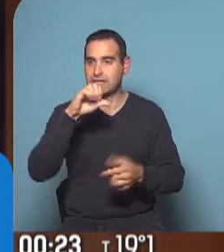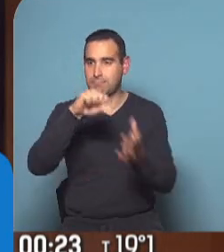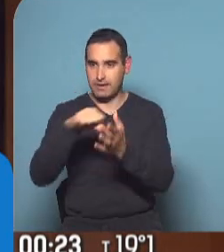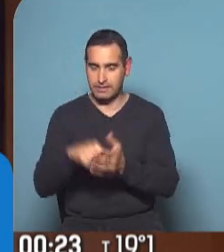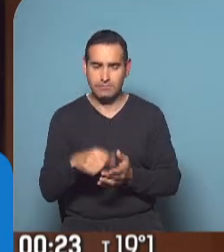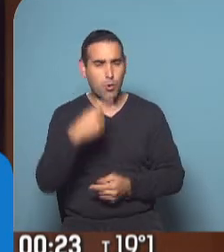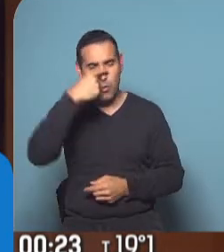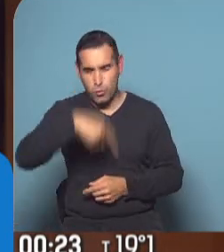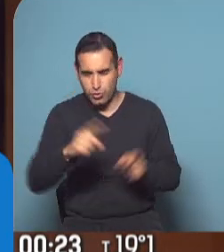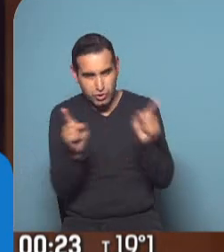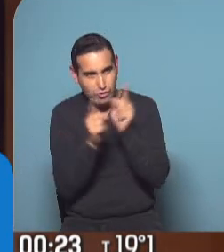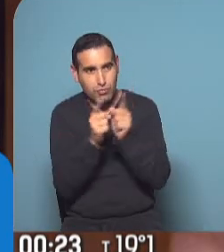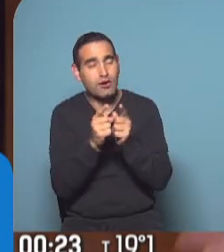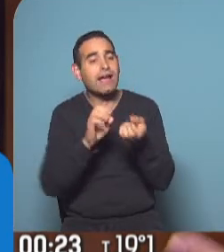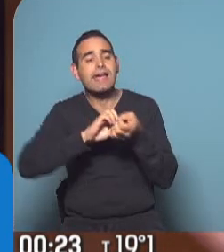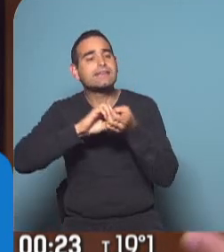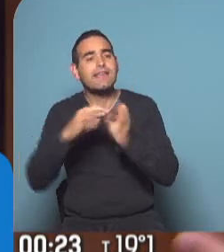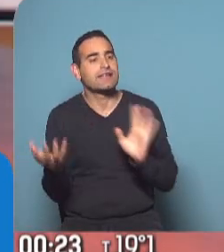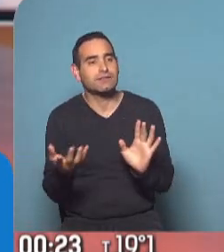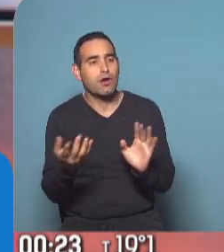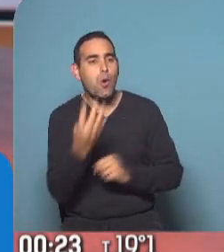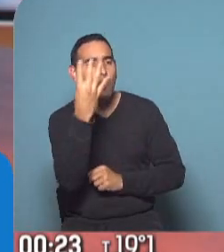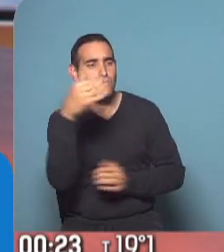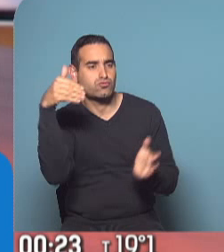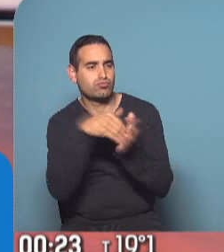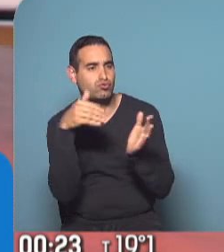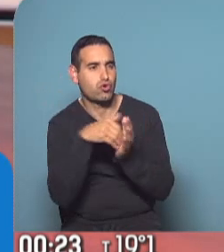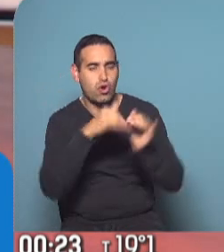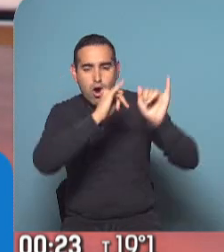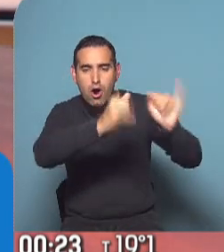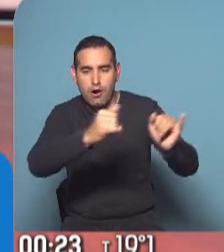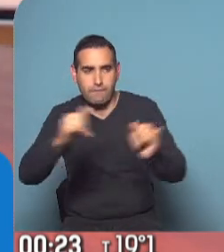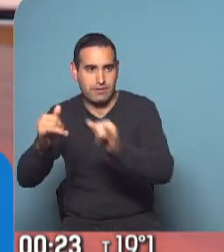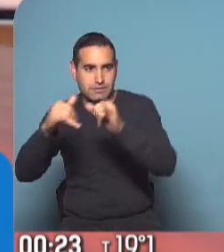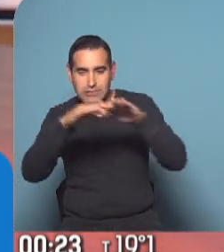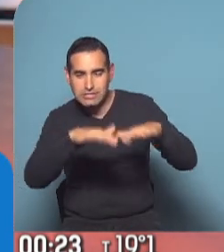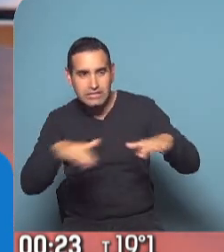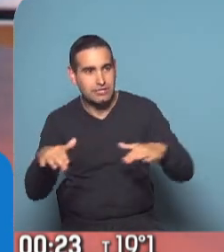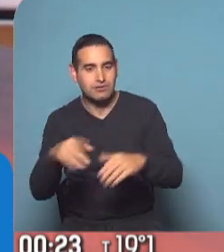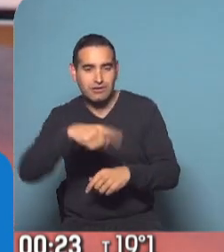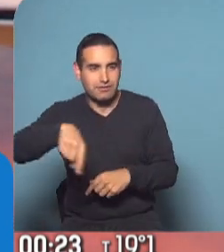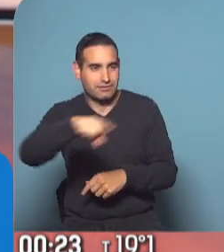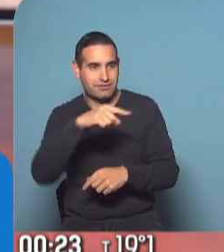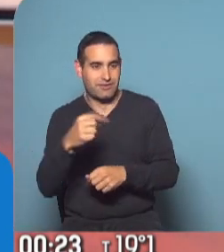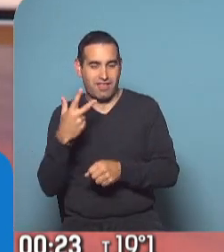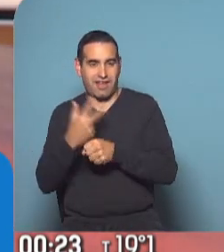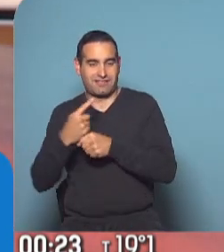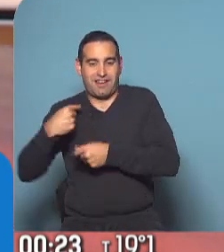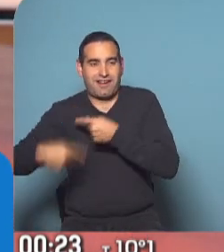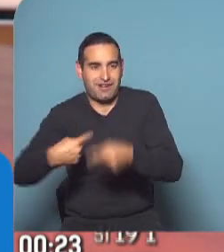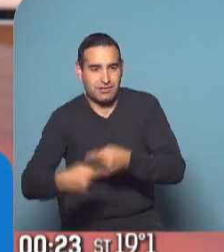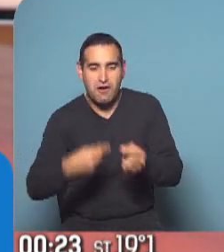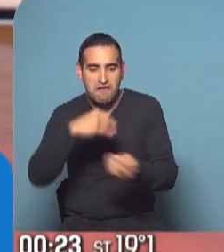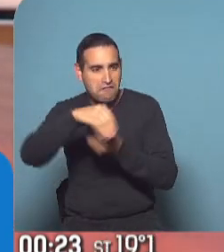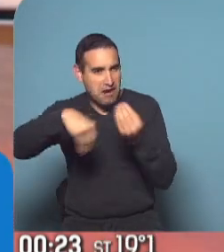último y muy cortito que hacemos con 4 millones de chicos que son tercera generación de familias que